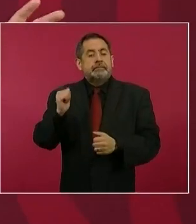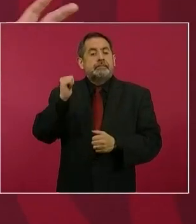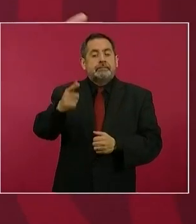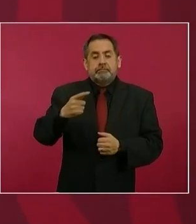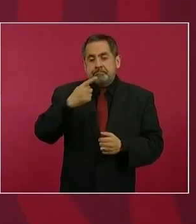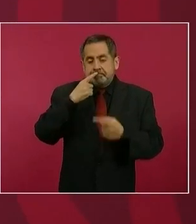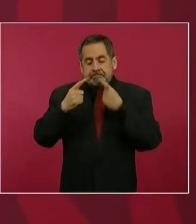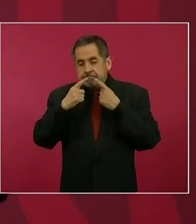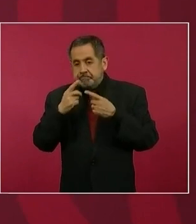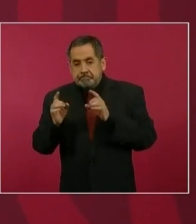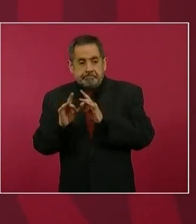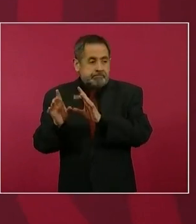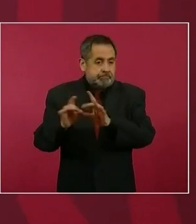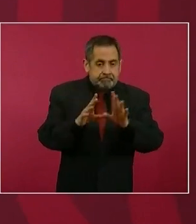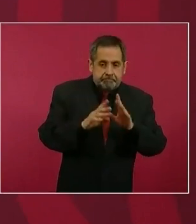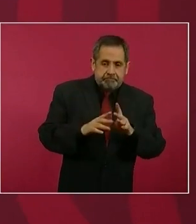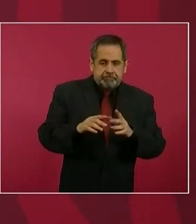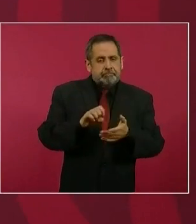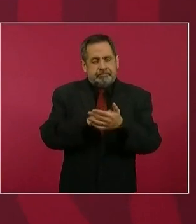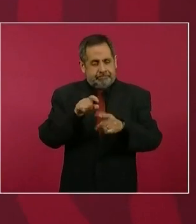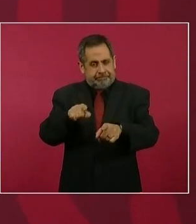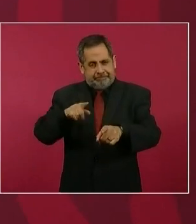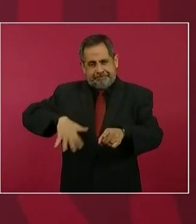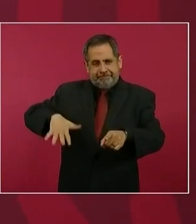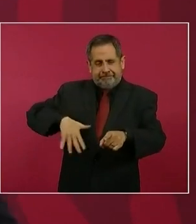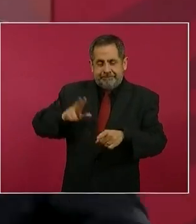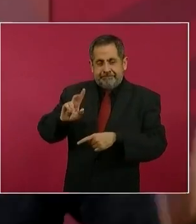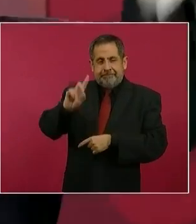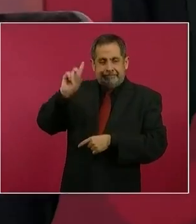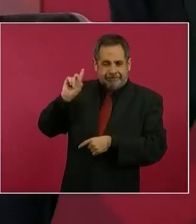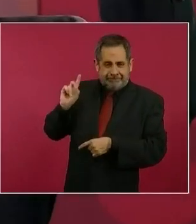sucede, como estos lamentables hechos,